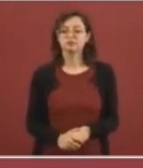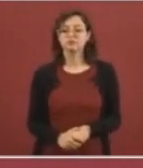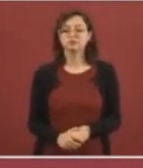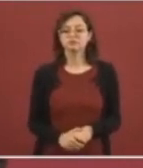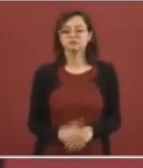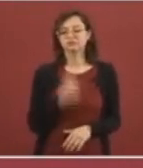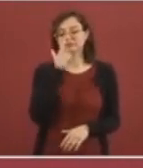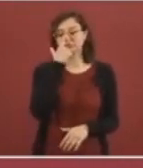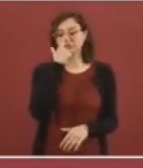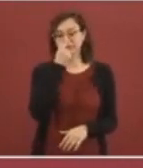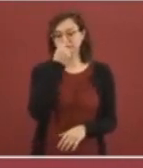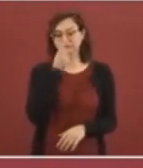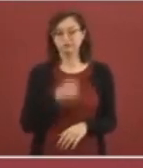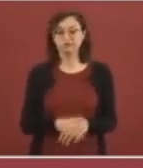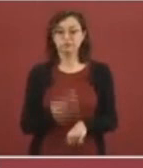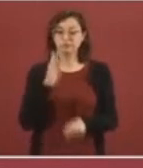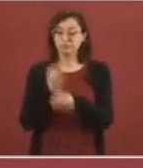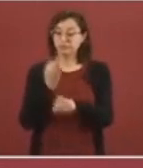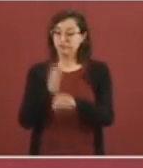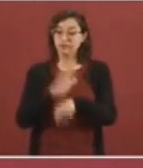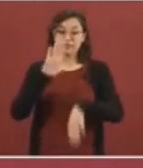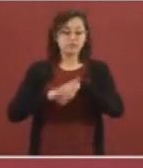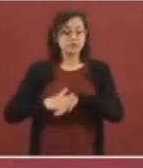el tiempo de profundizar